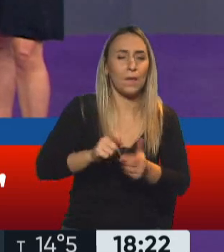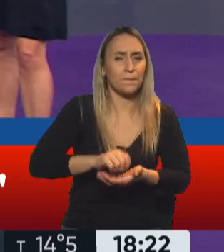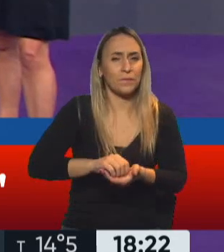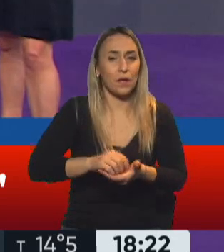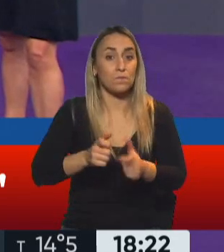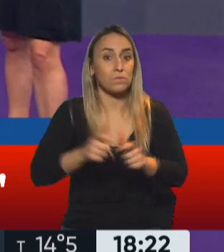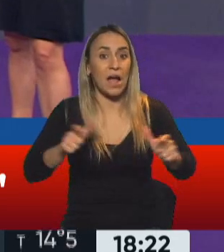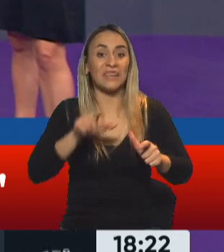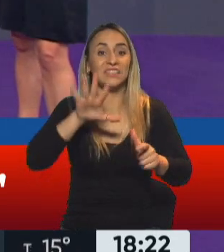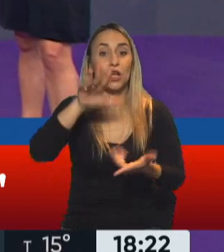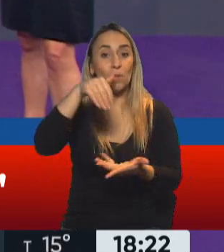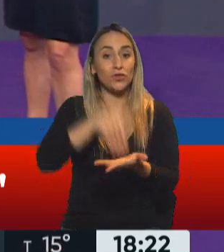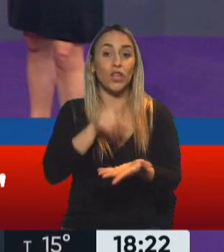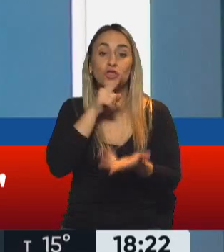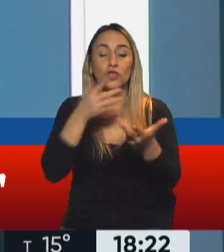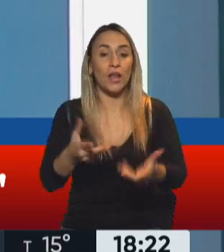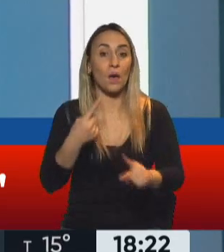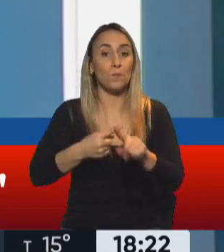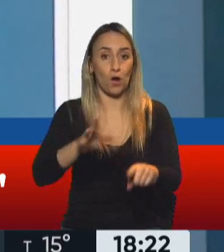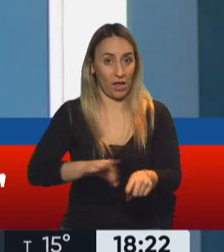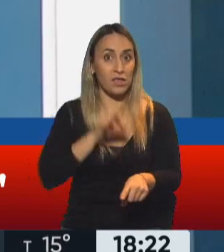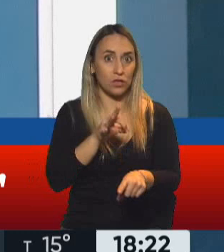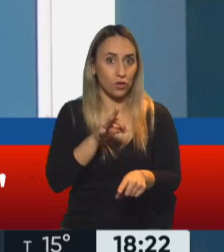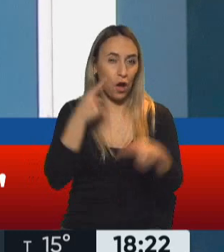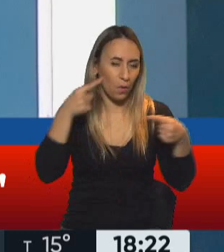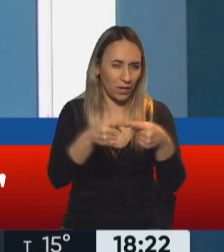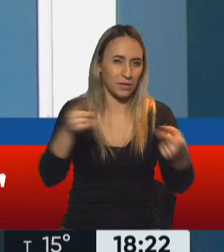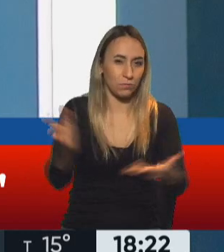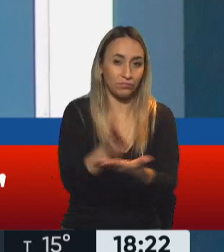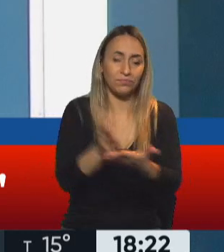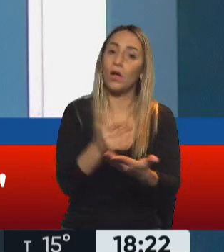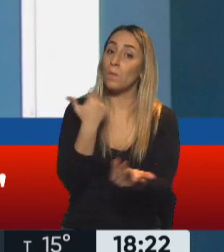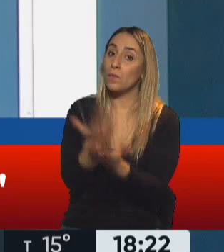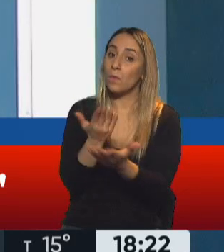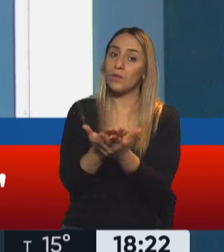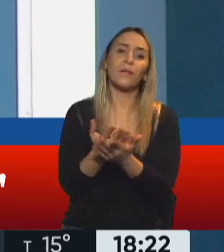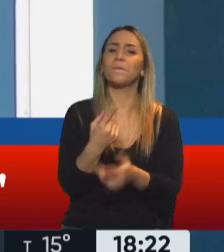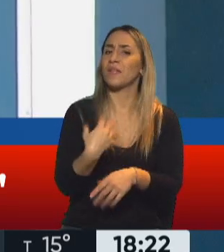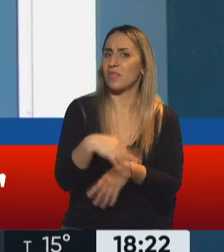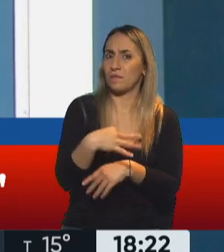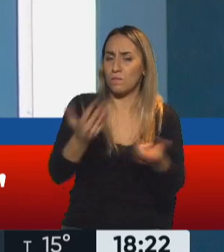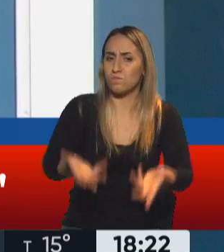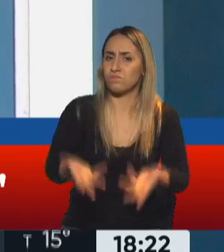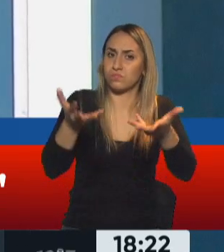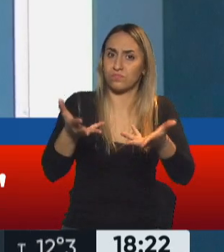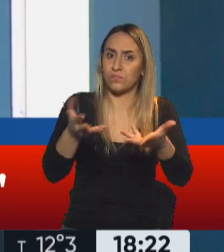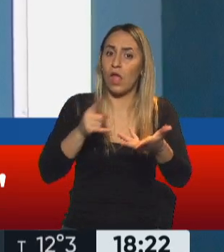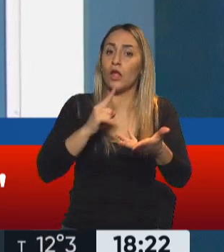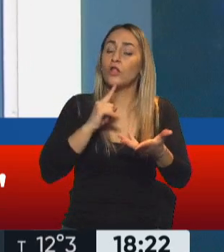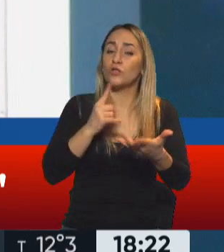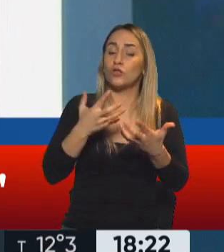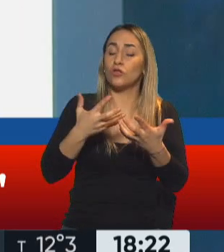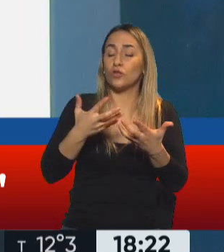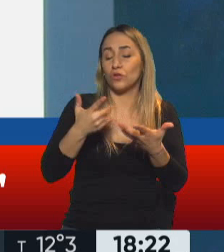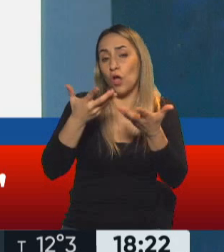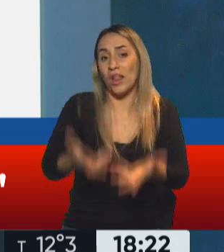de toneladas por año. Lo que plantea el sector productor es esto: tenemos que aumentar las toneladas de carne producidas. El